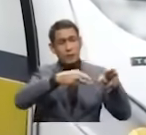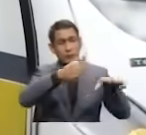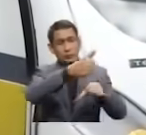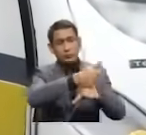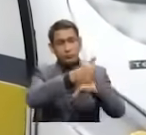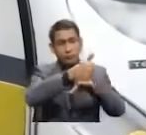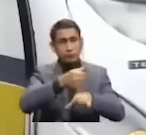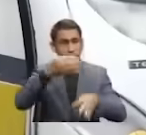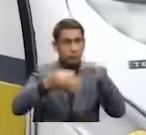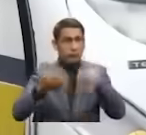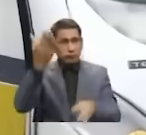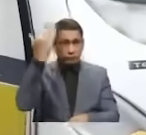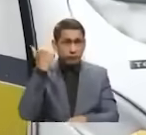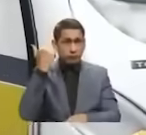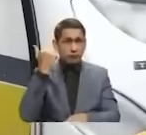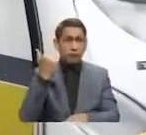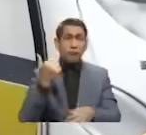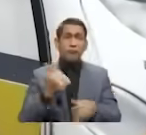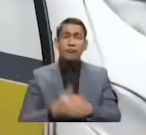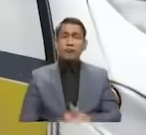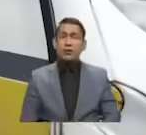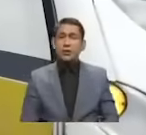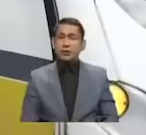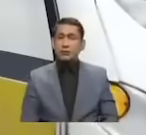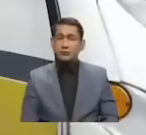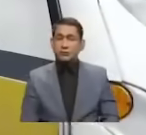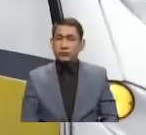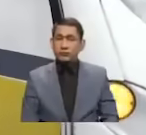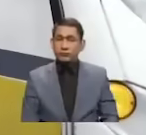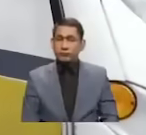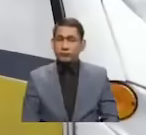así la garantía jurisdiccional.